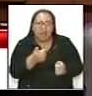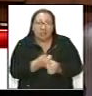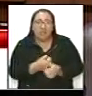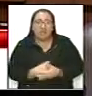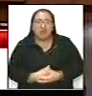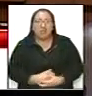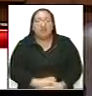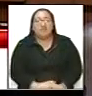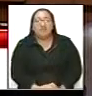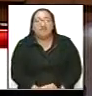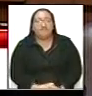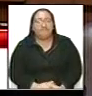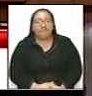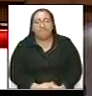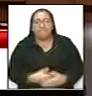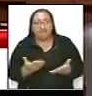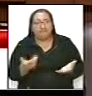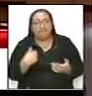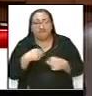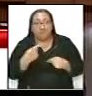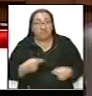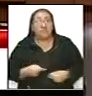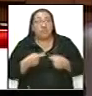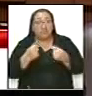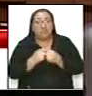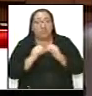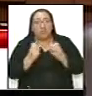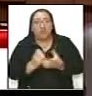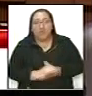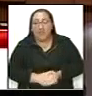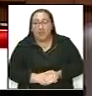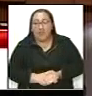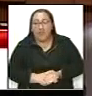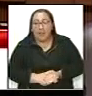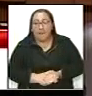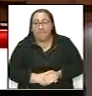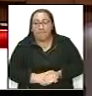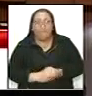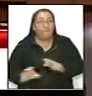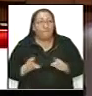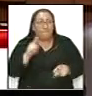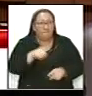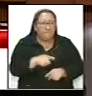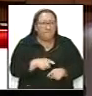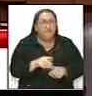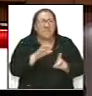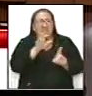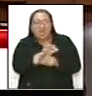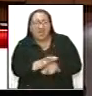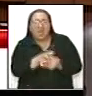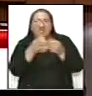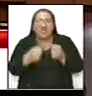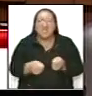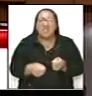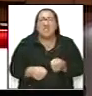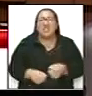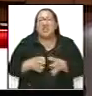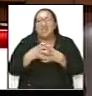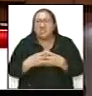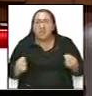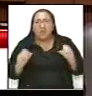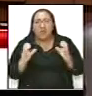quiere confrontación, así que aquí estamos nosotros para confrontar contra ese Congreso. Y entonces hagamos ese engaño, arrincónalos, empújalos,